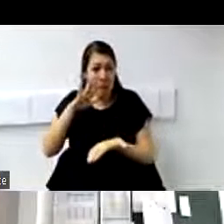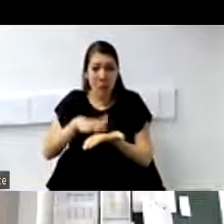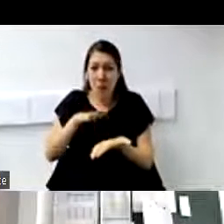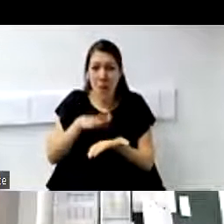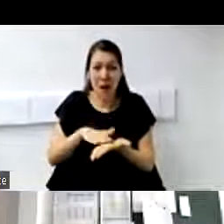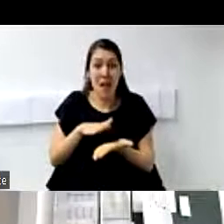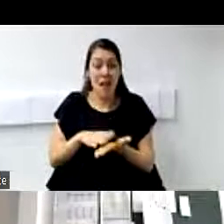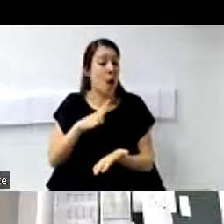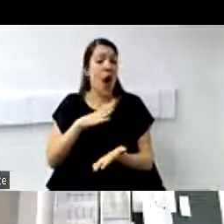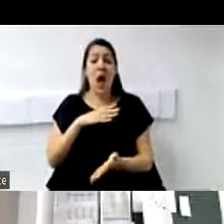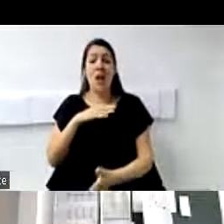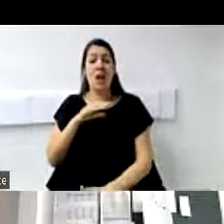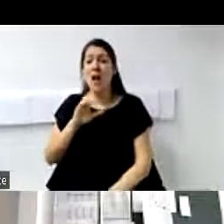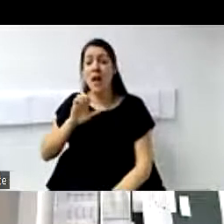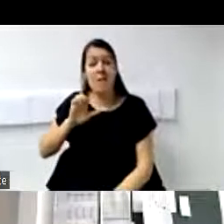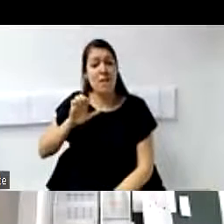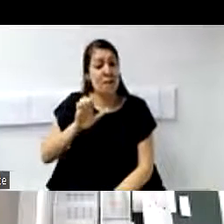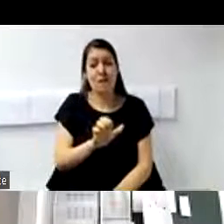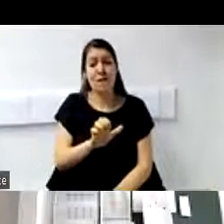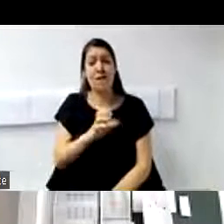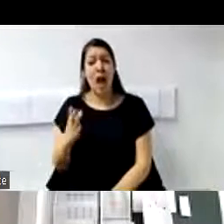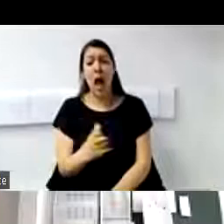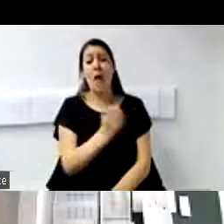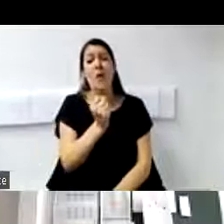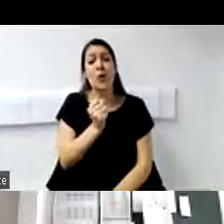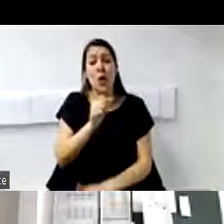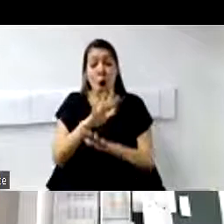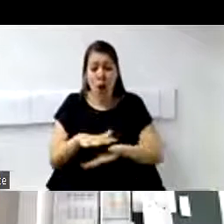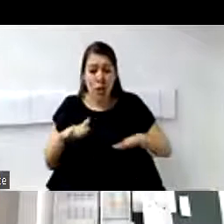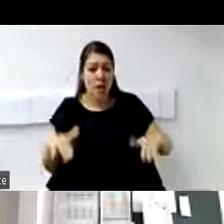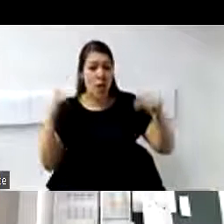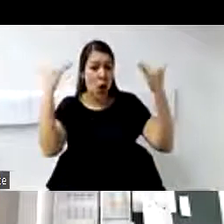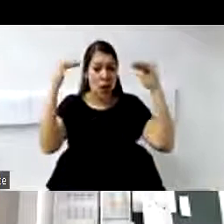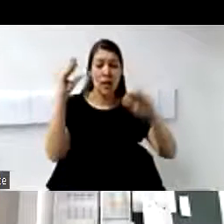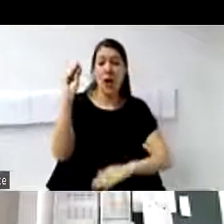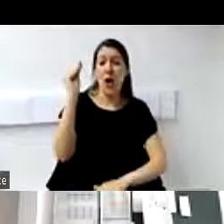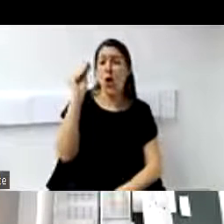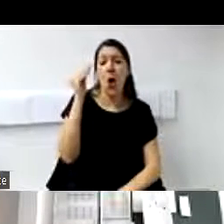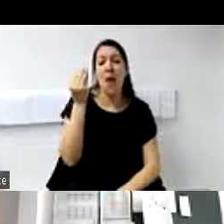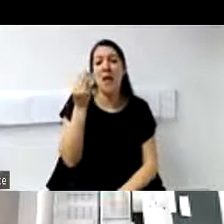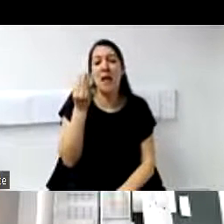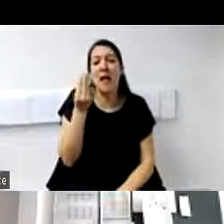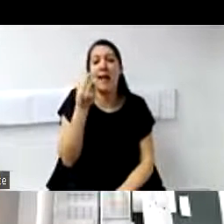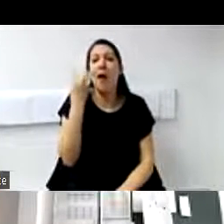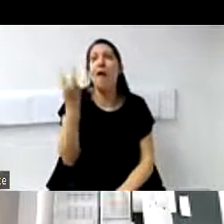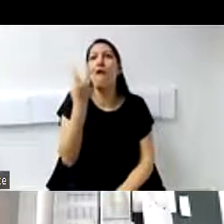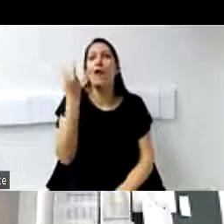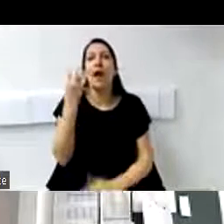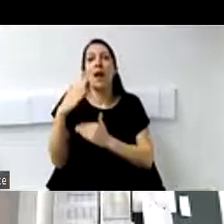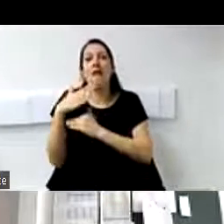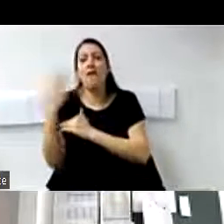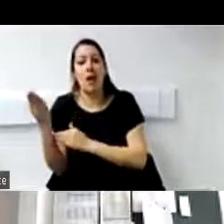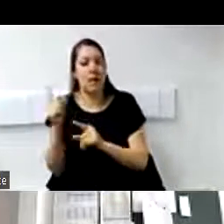pasa un problema de abuso sexual de un joven discapacitado, hay que